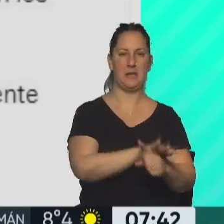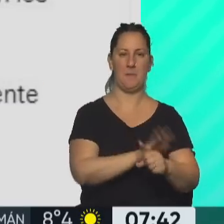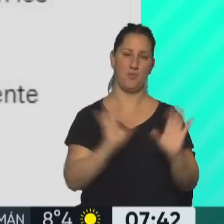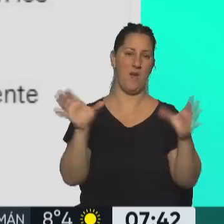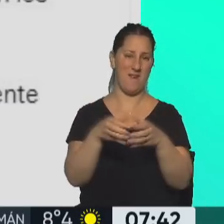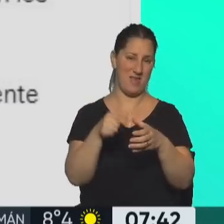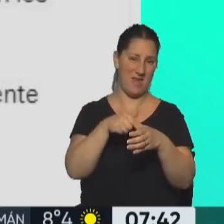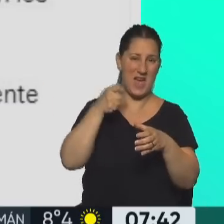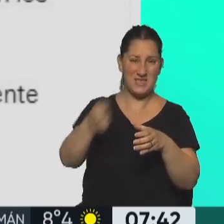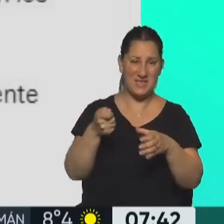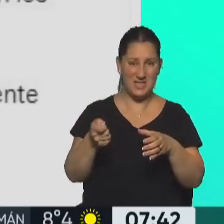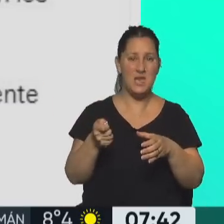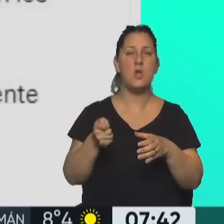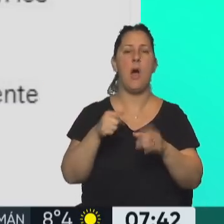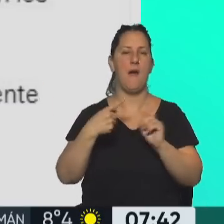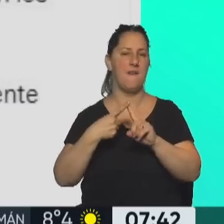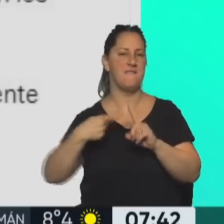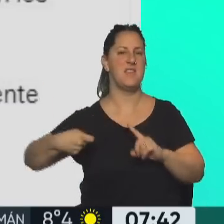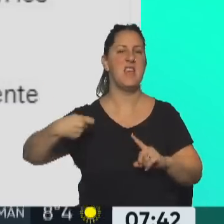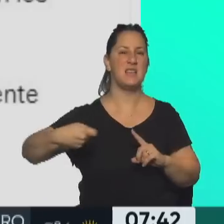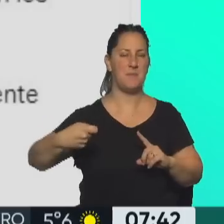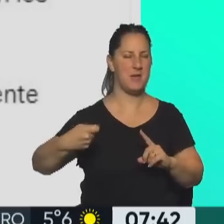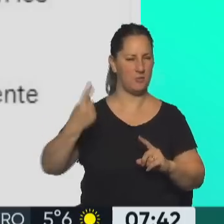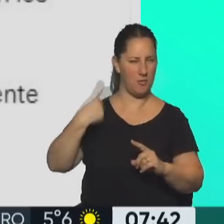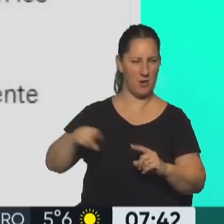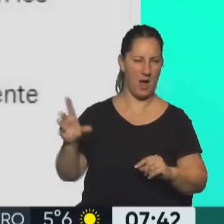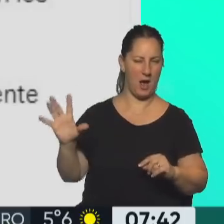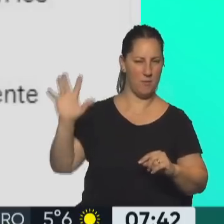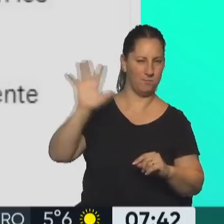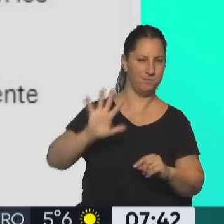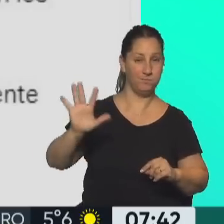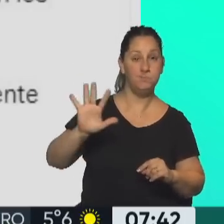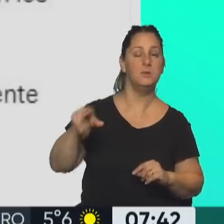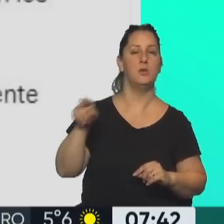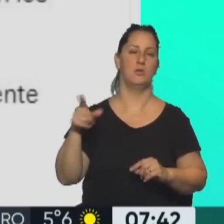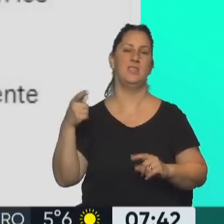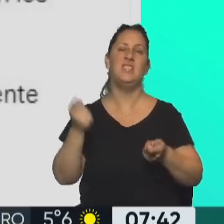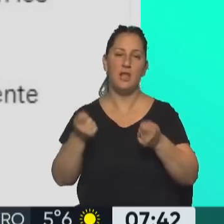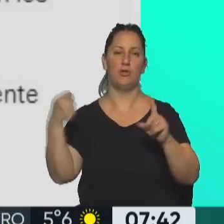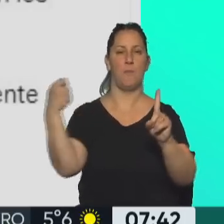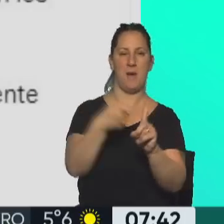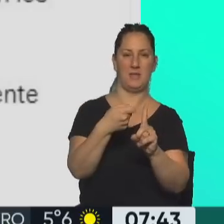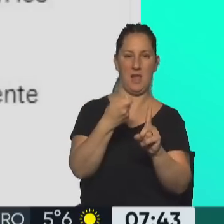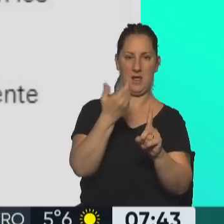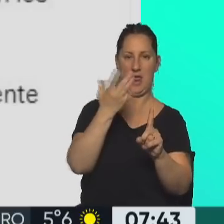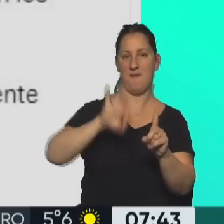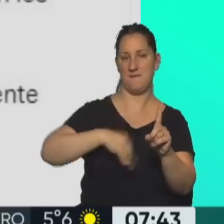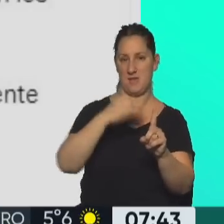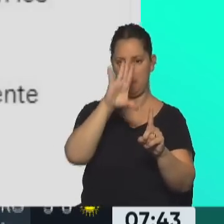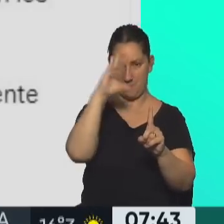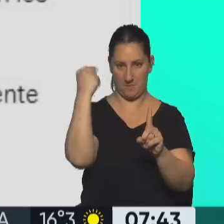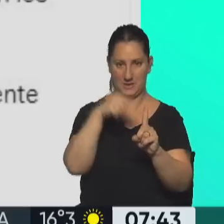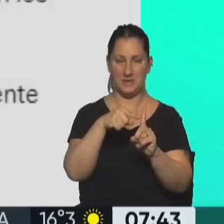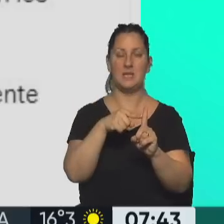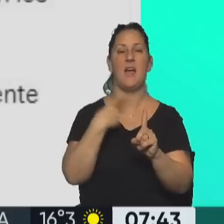banda criminal con ramificaciones y financiamiento oscuro atentó contra la vida de la vicepresidenta. Néstor acá hace referencia